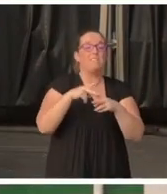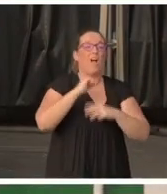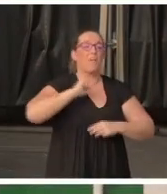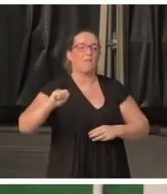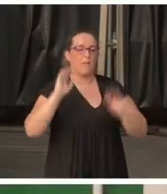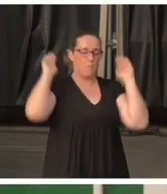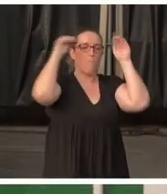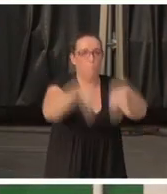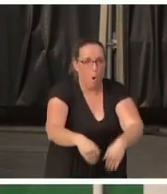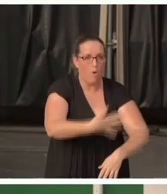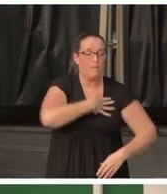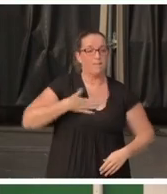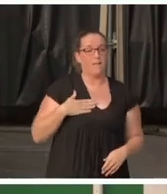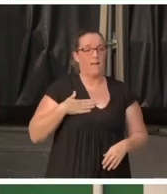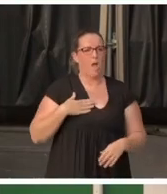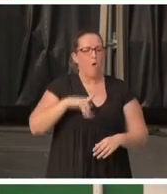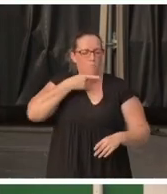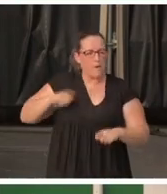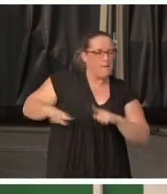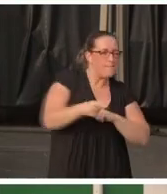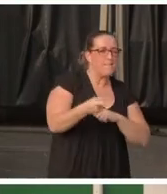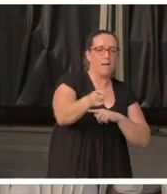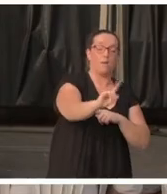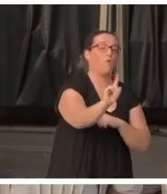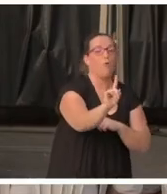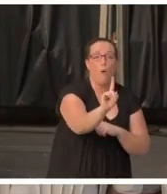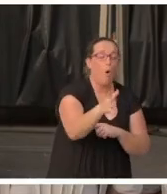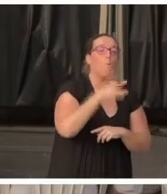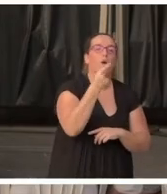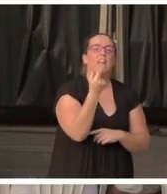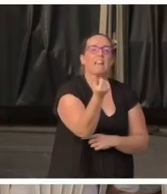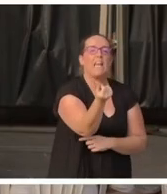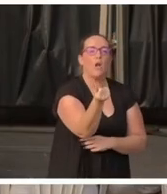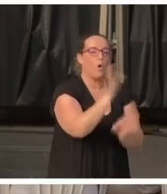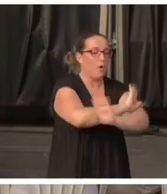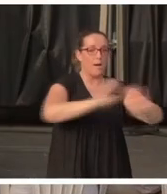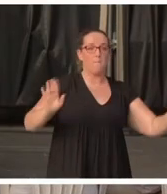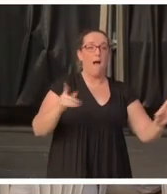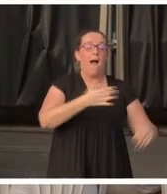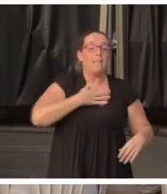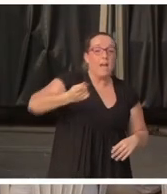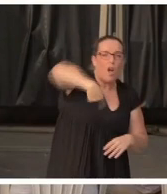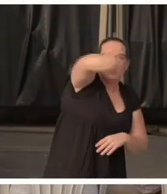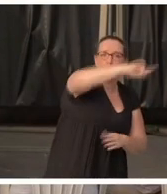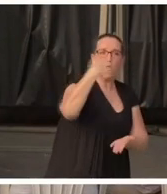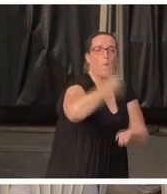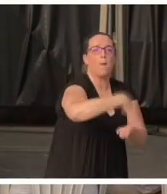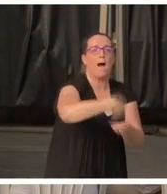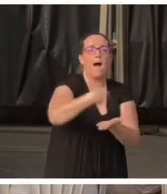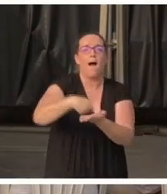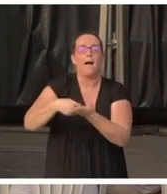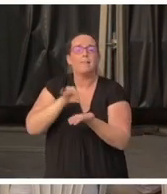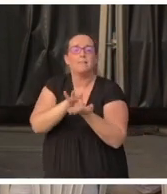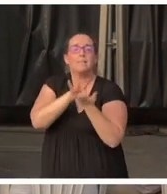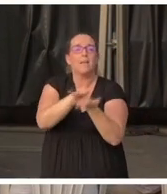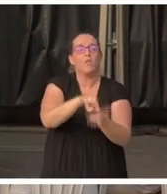no porque sean unos sádicos, porque quieren hacer negocio, porque quieren enviarnos a todos a pagar esos servicios, pero